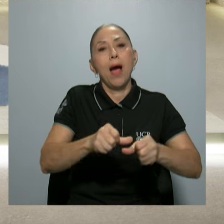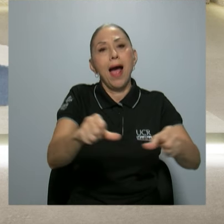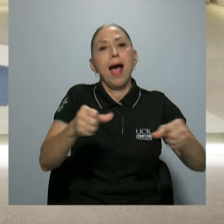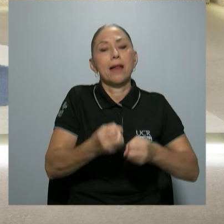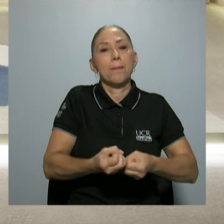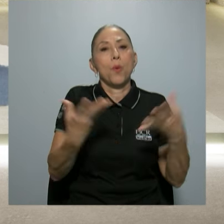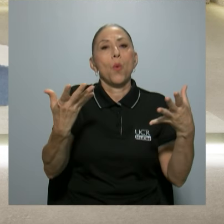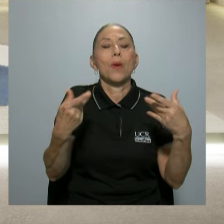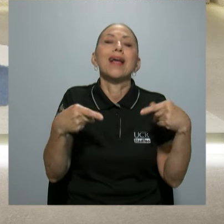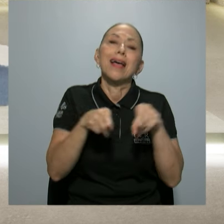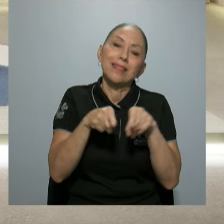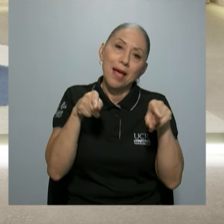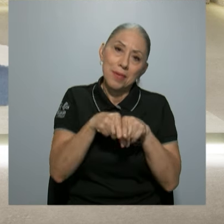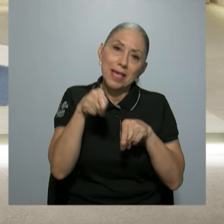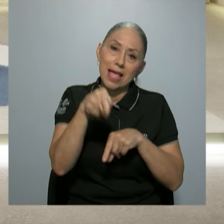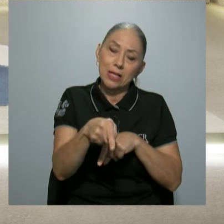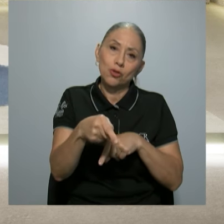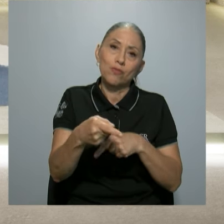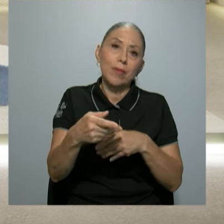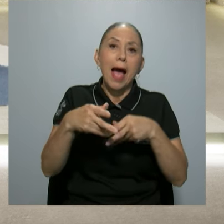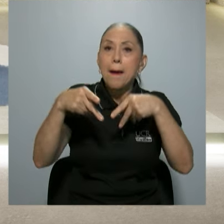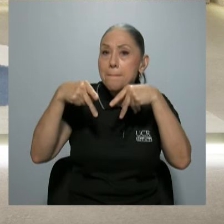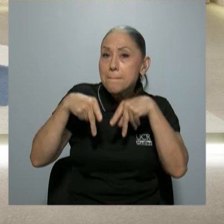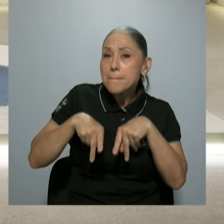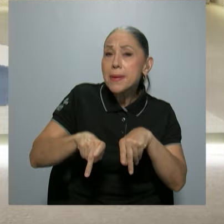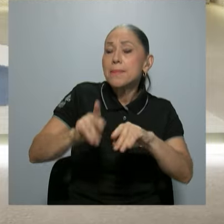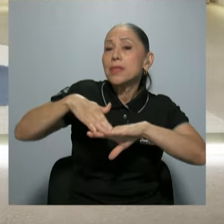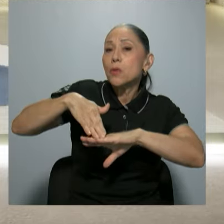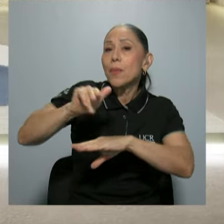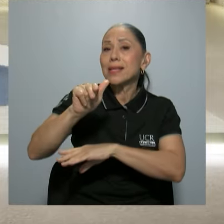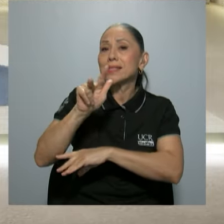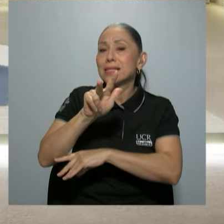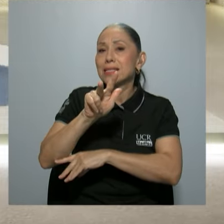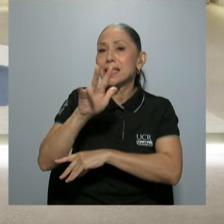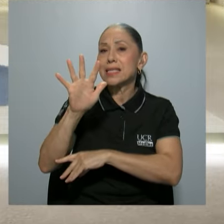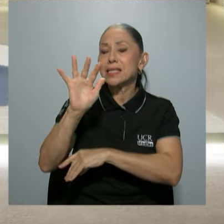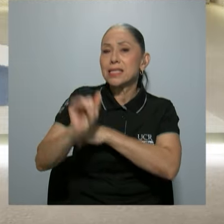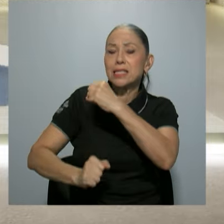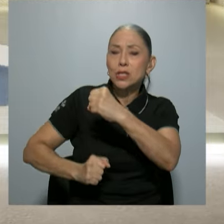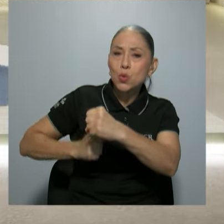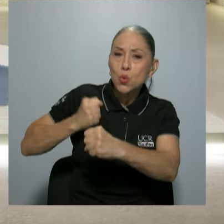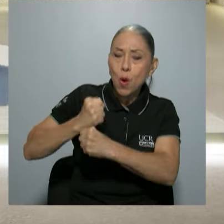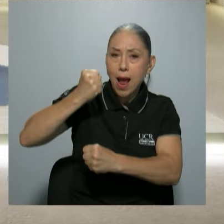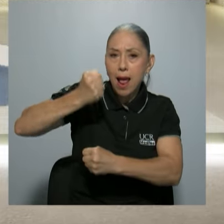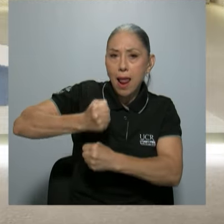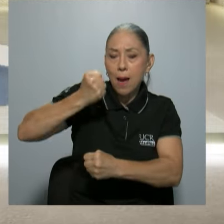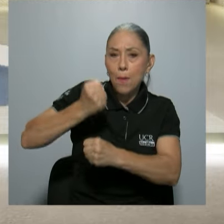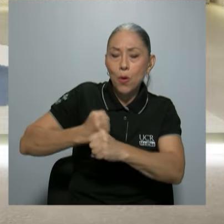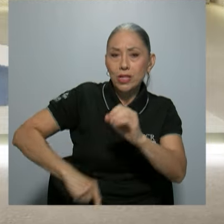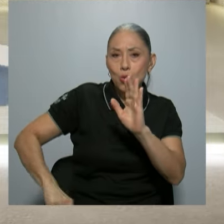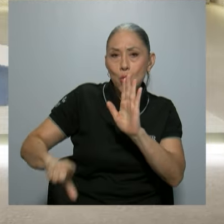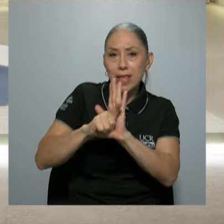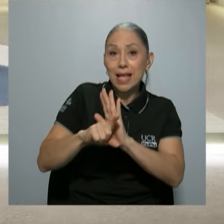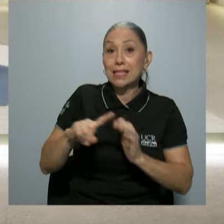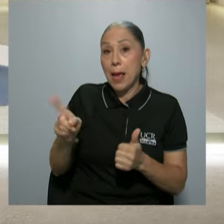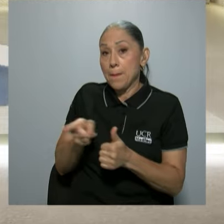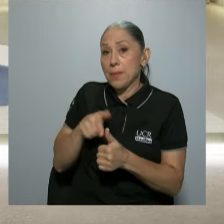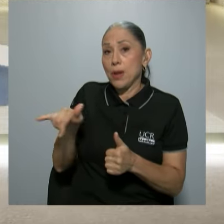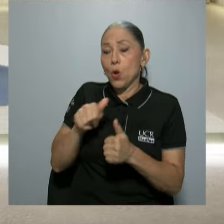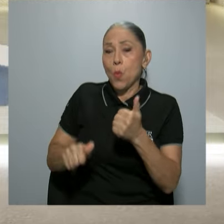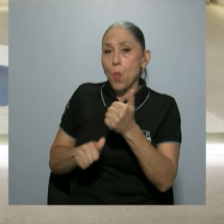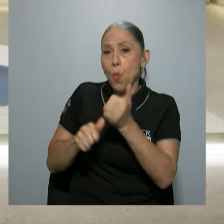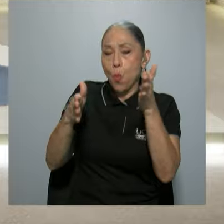ha permitido mis más de 35 años de labores jurídicas, primero como asistente, ya